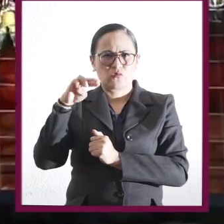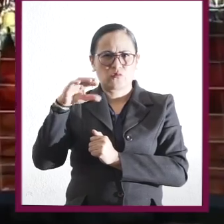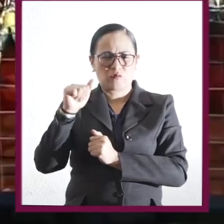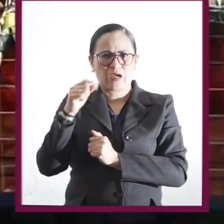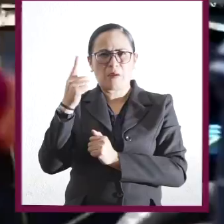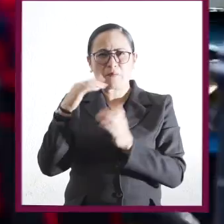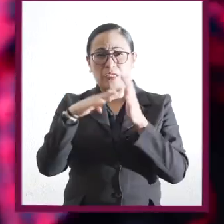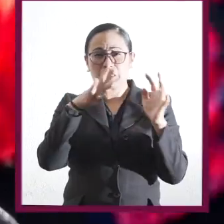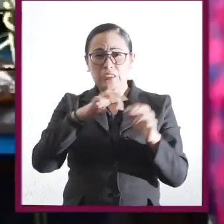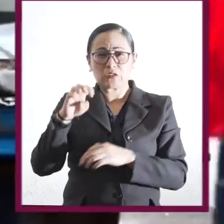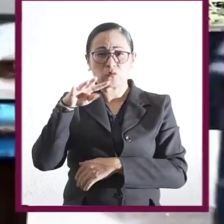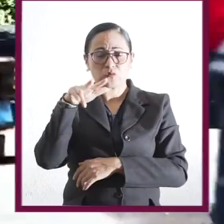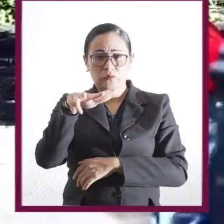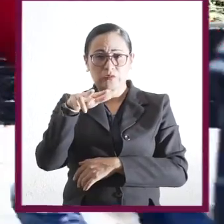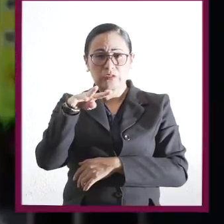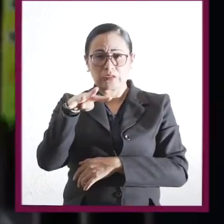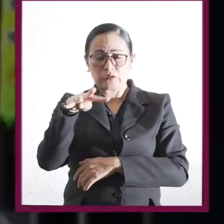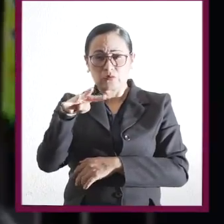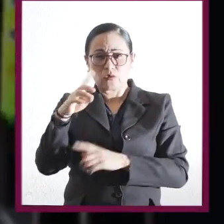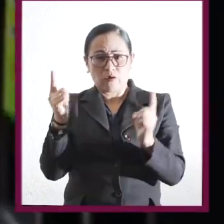1519.